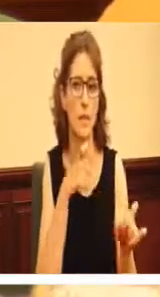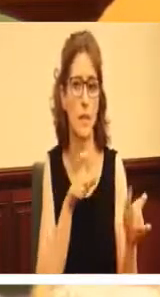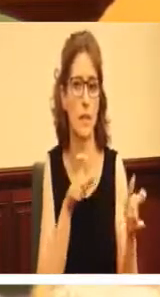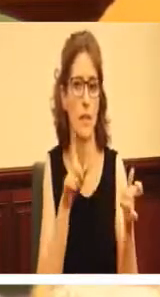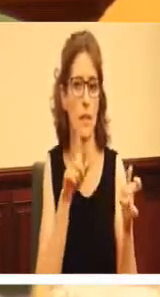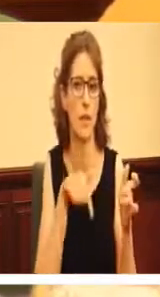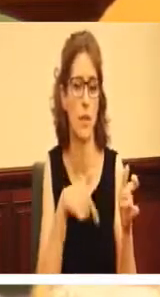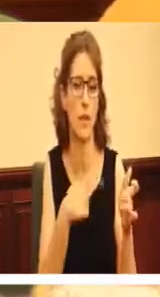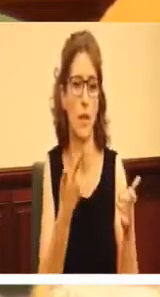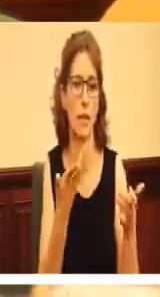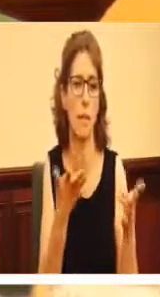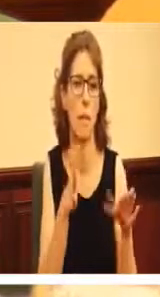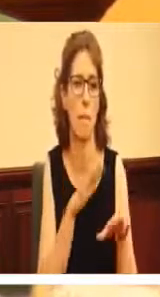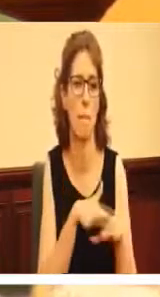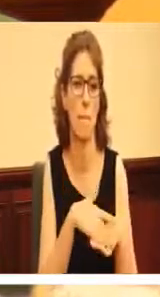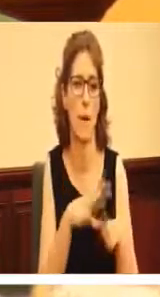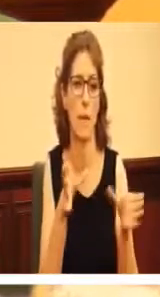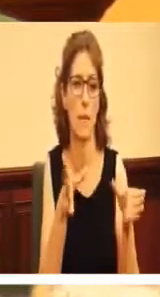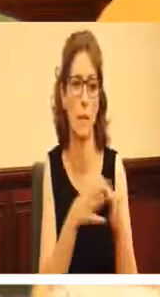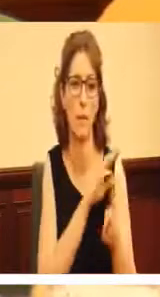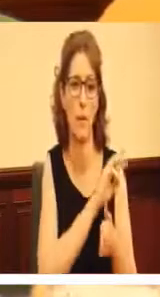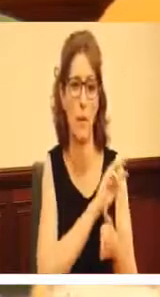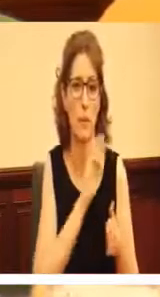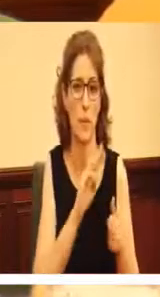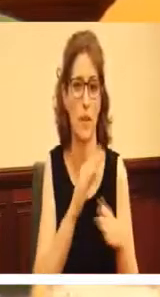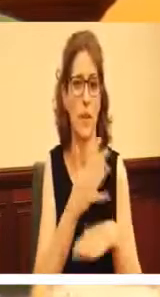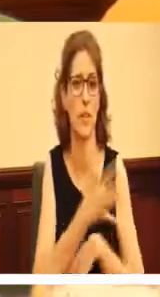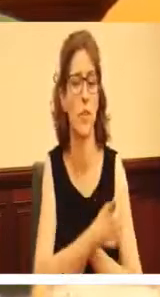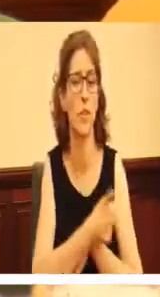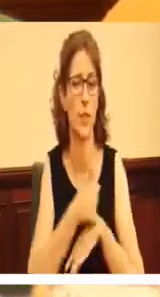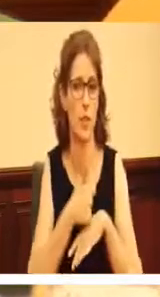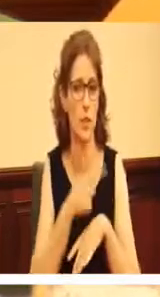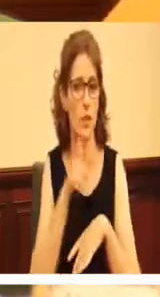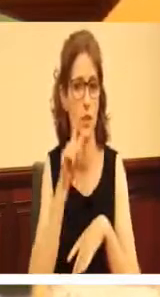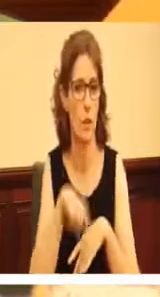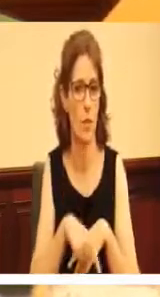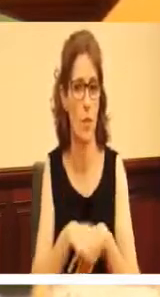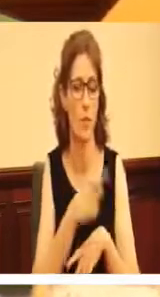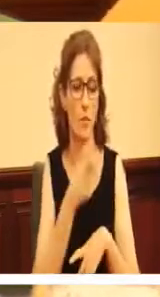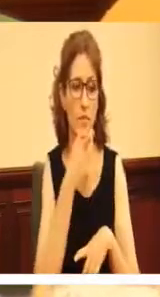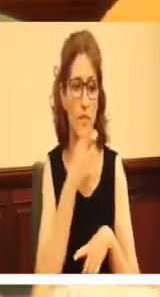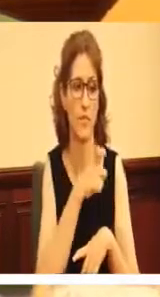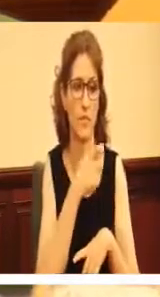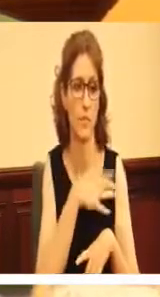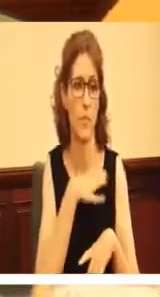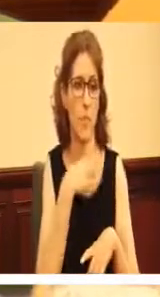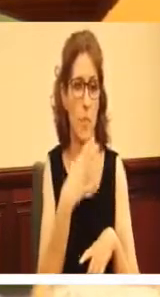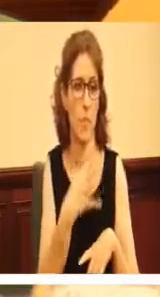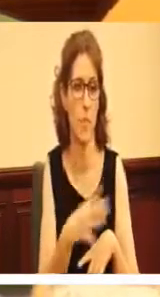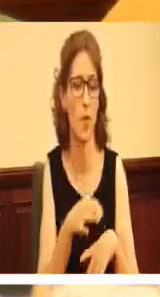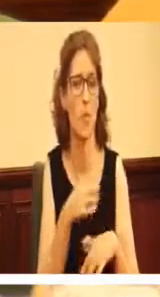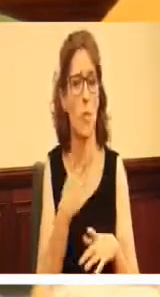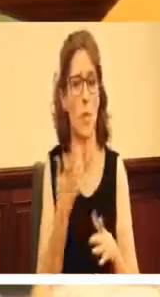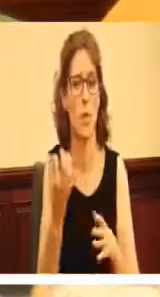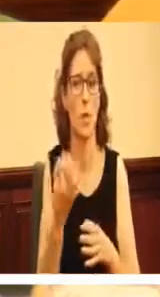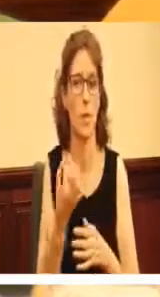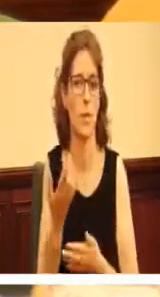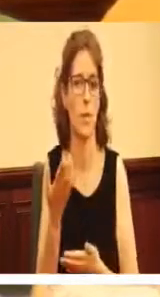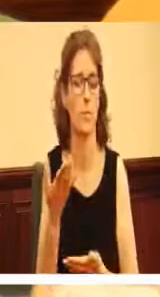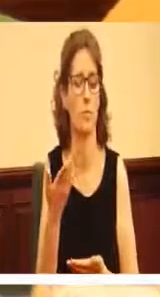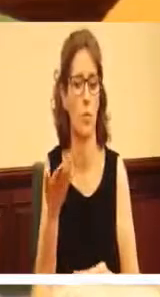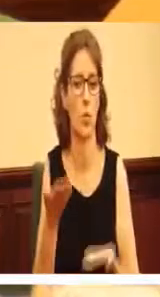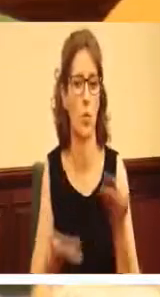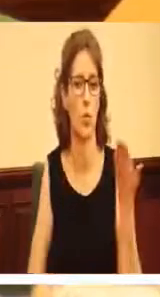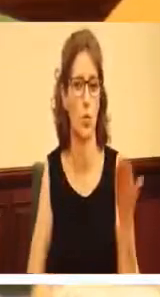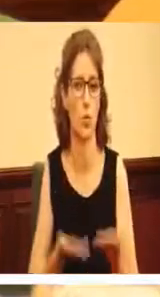Partido Popular y Ciudadanos, pero creo que hay que ser justos porque